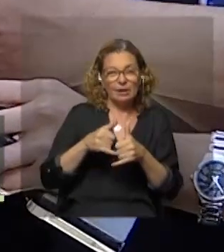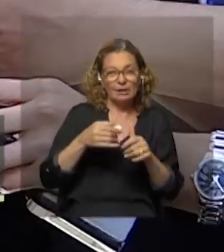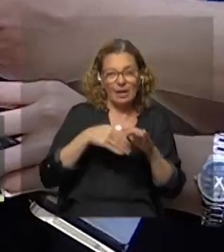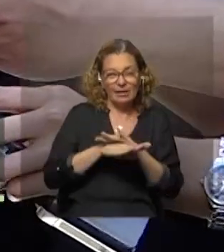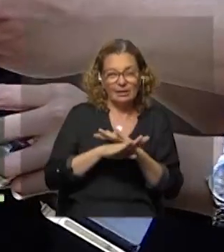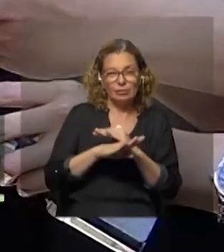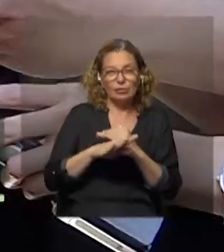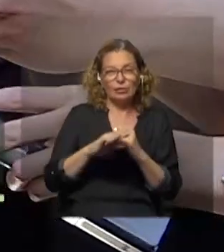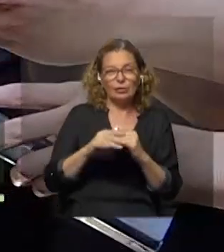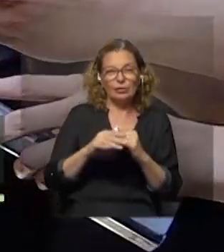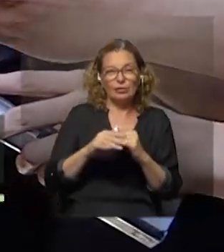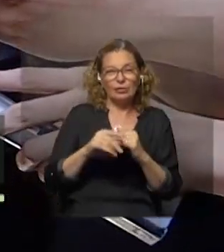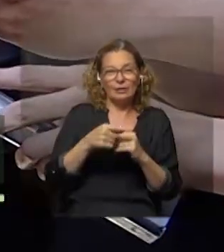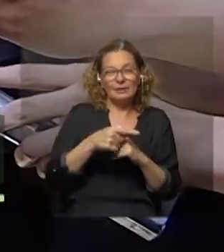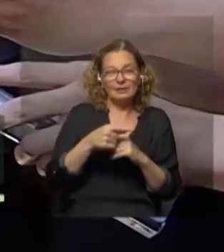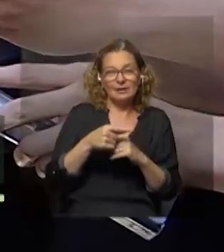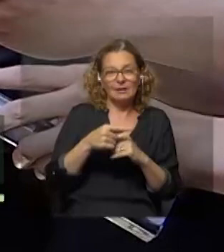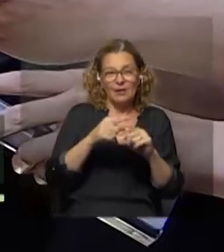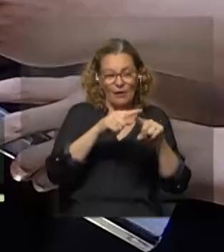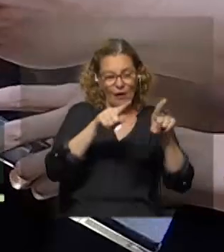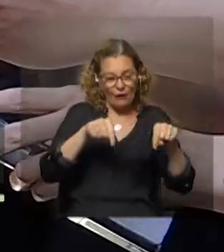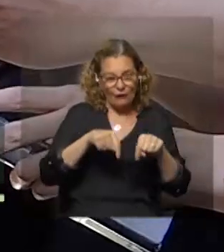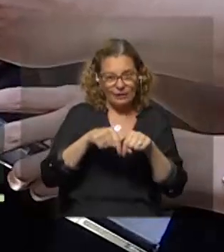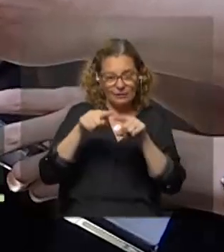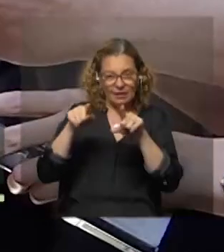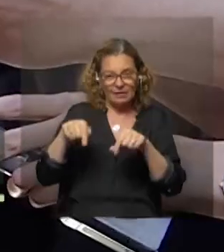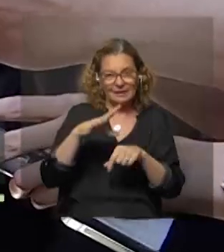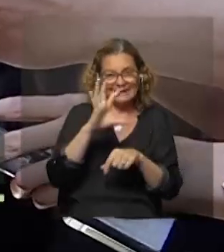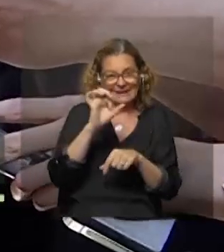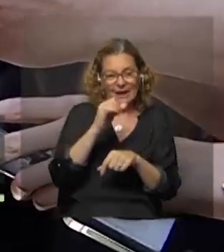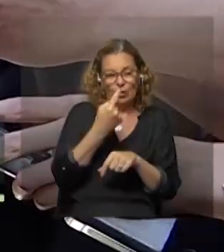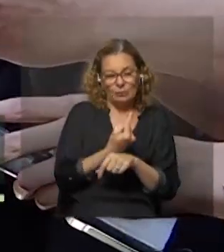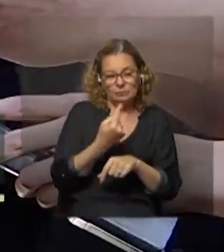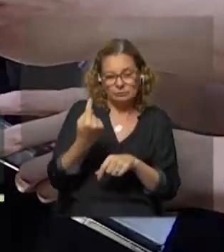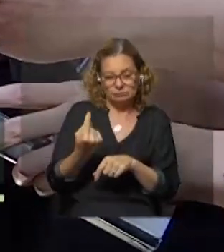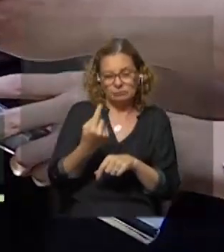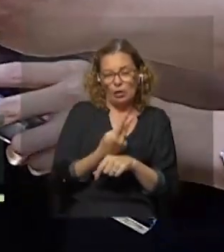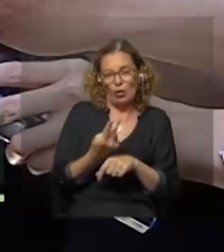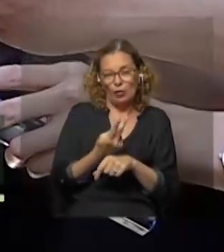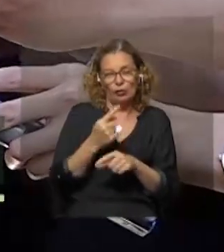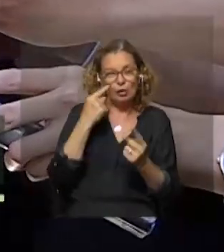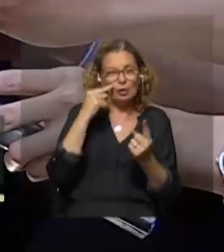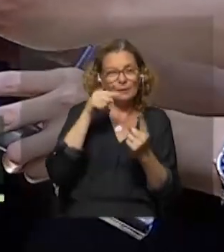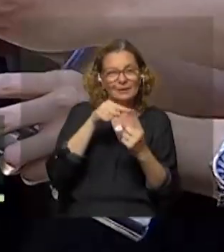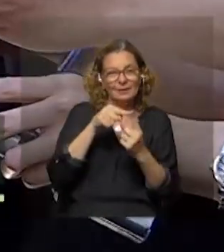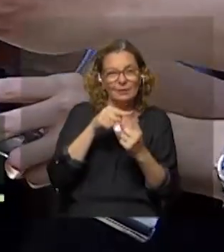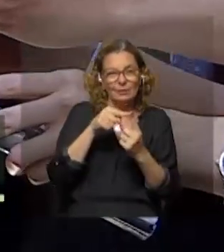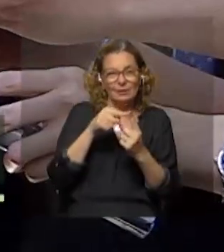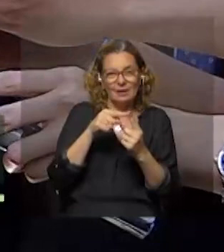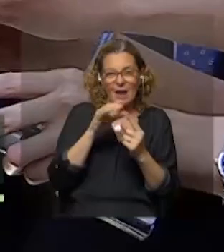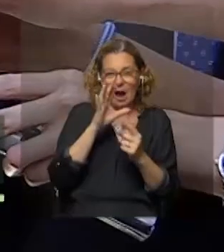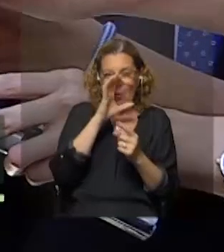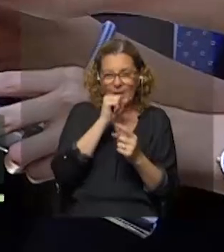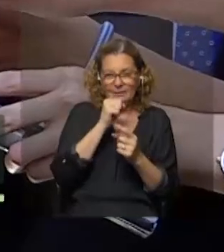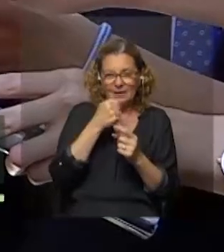involucraban esa esas fichas personales del senador carrera y de quién habla con el objetivo de extorsionarnos para